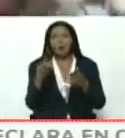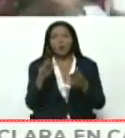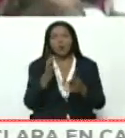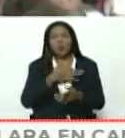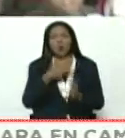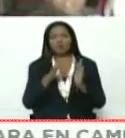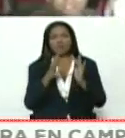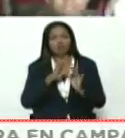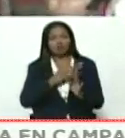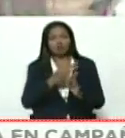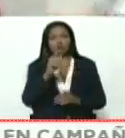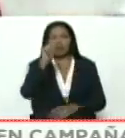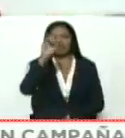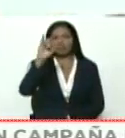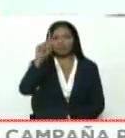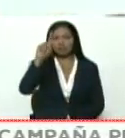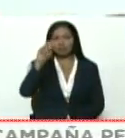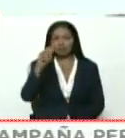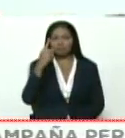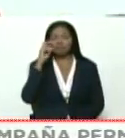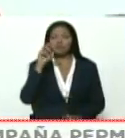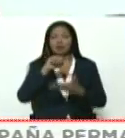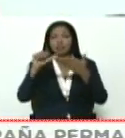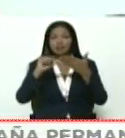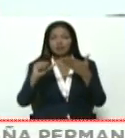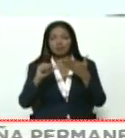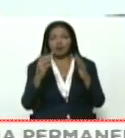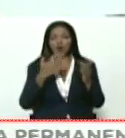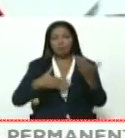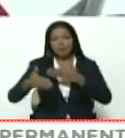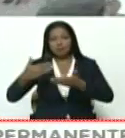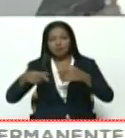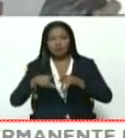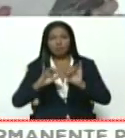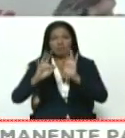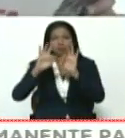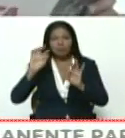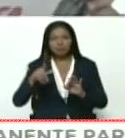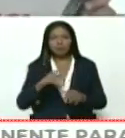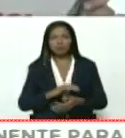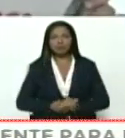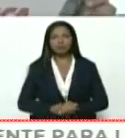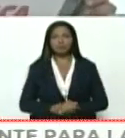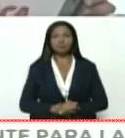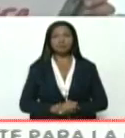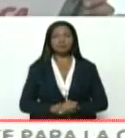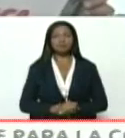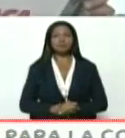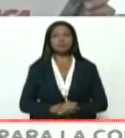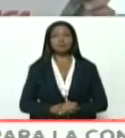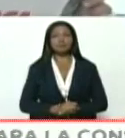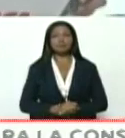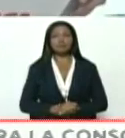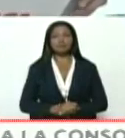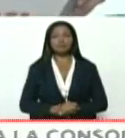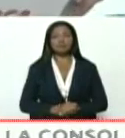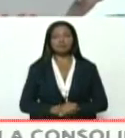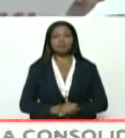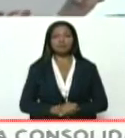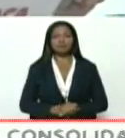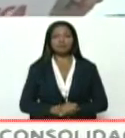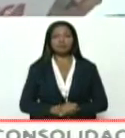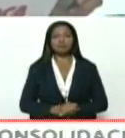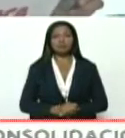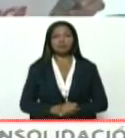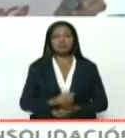Miren este artículo, para compartirlo por TikTok. Miren. De Ali Ramón Rojas